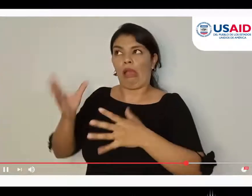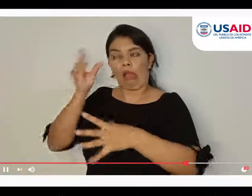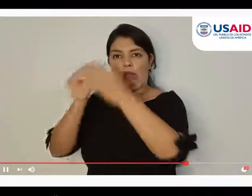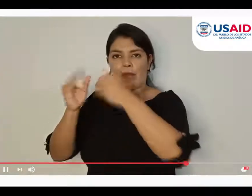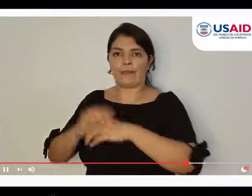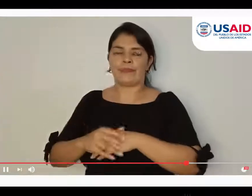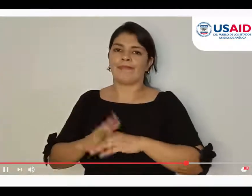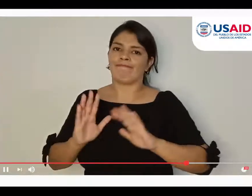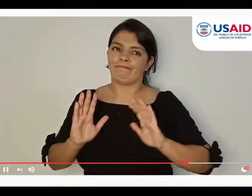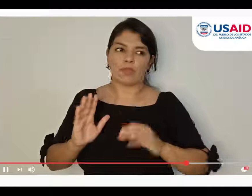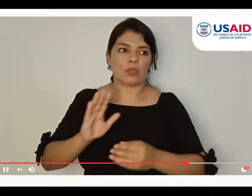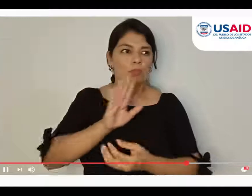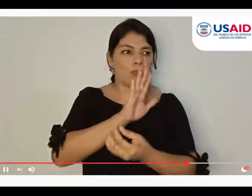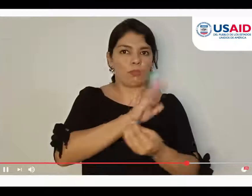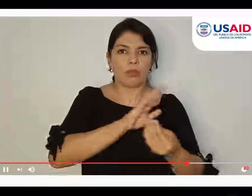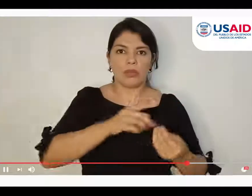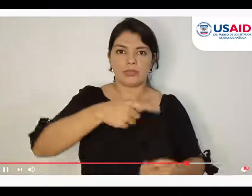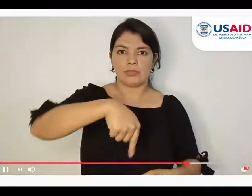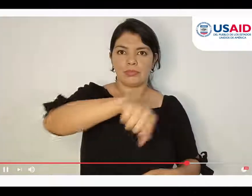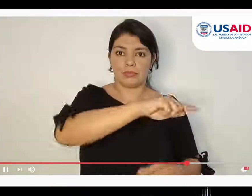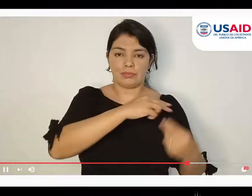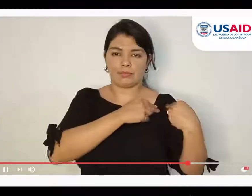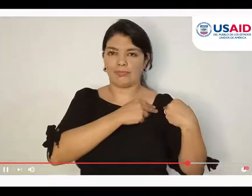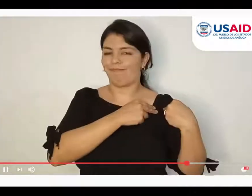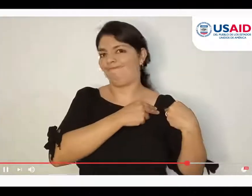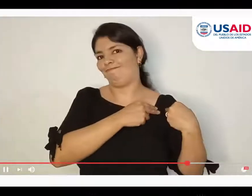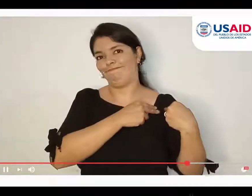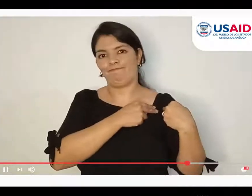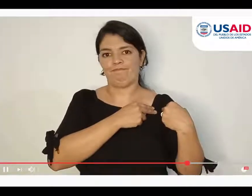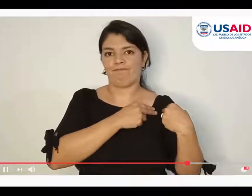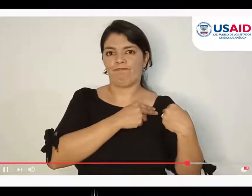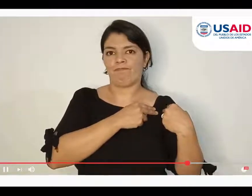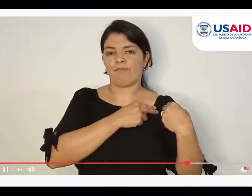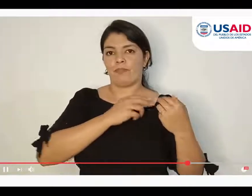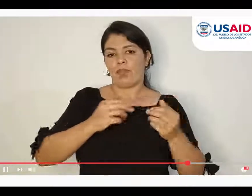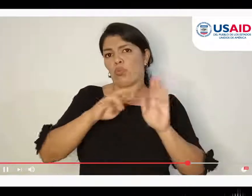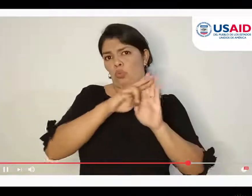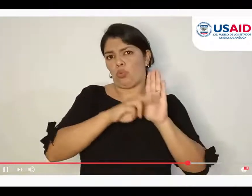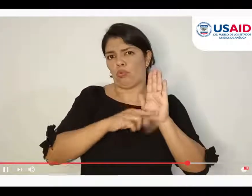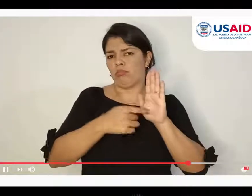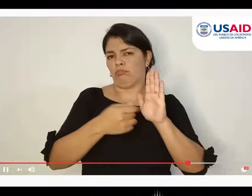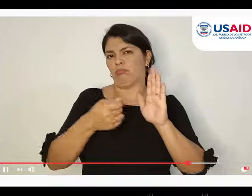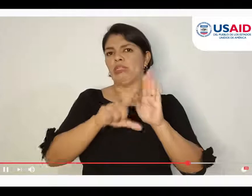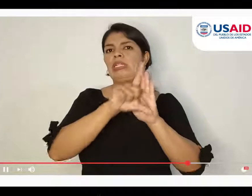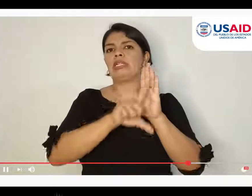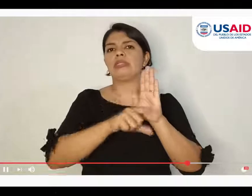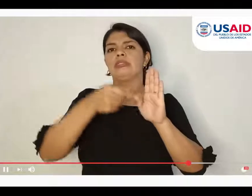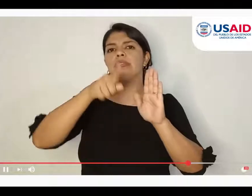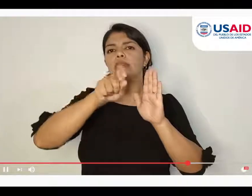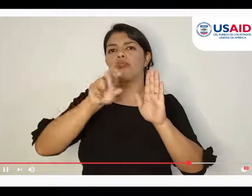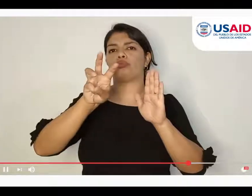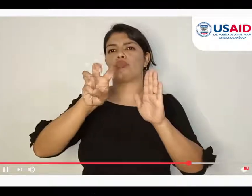no depende netamente de la población como tal. Pues a pesar de que existen las normatividades, la ley